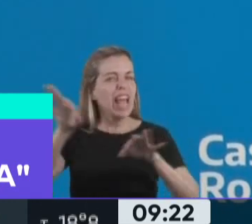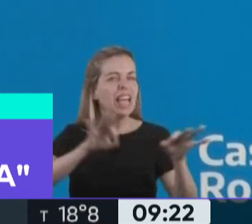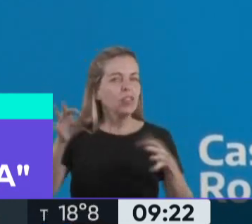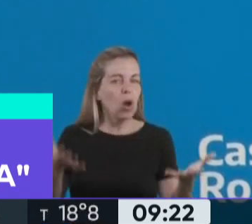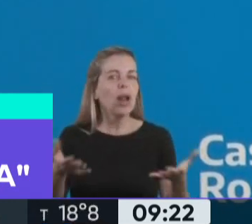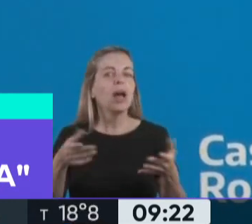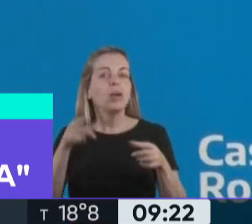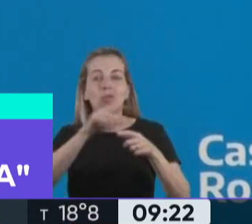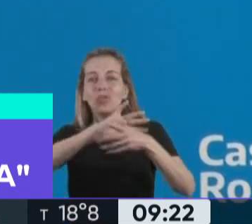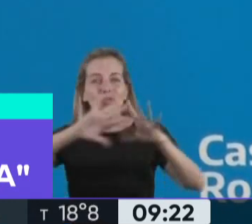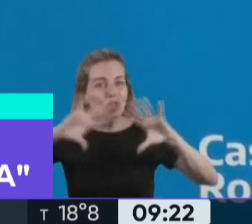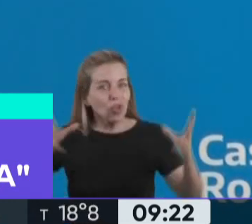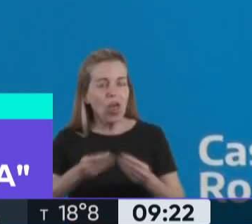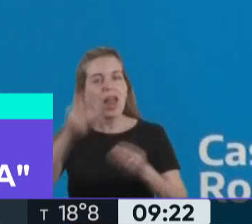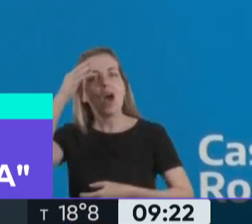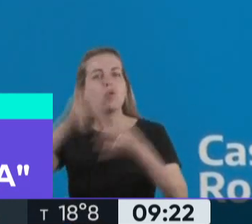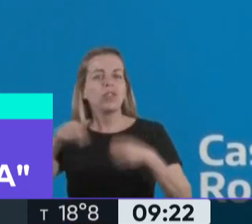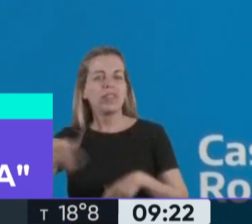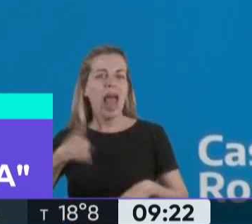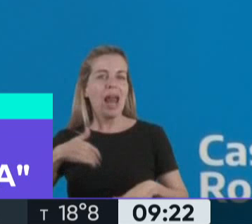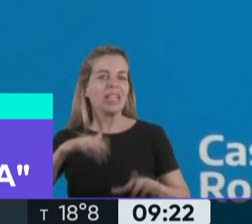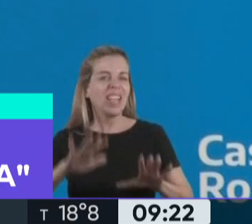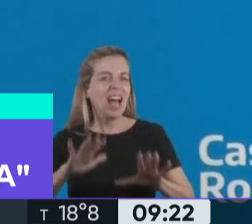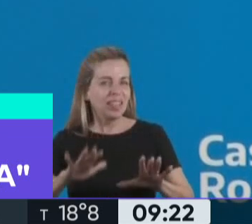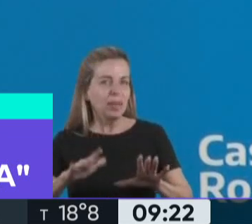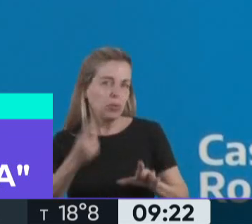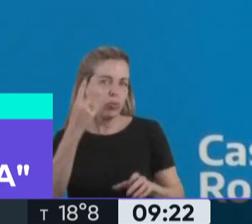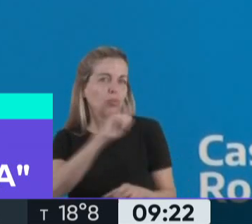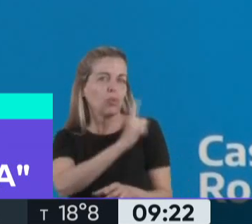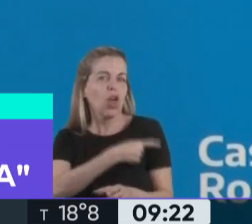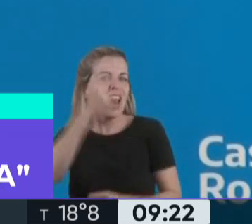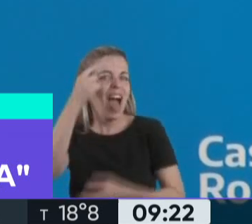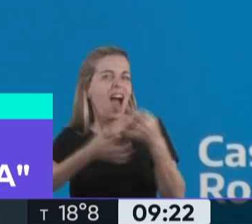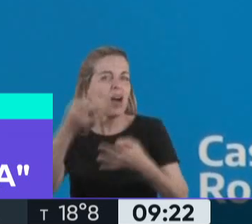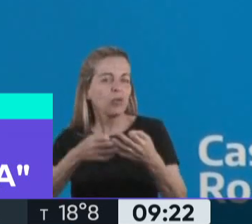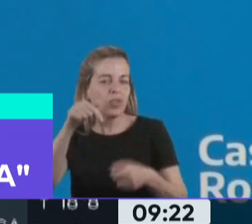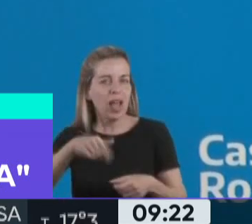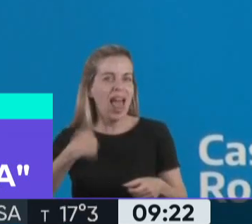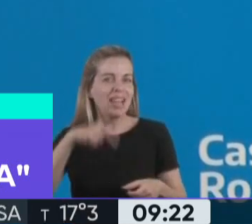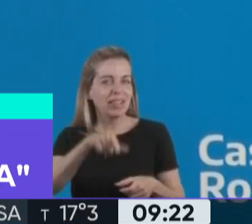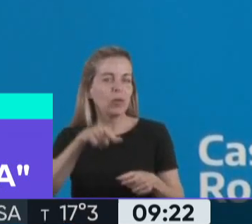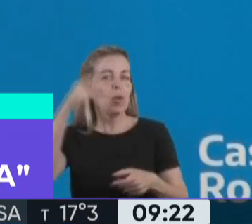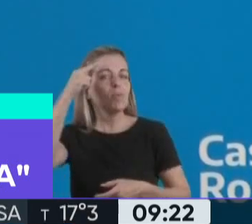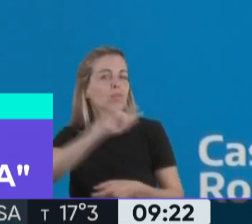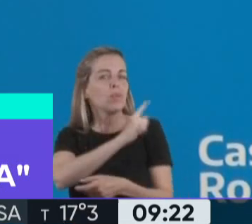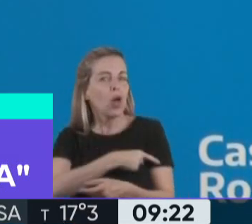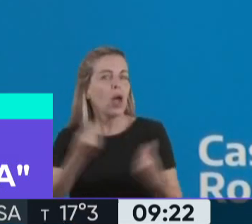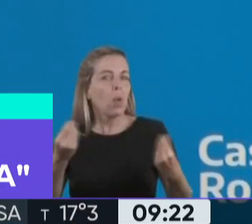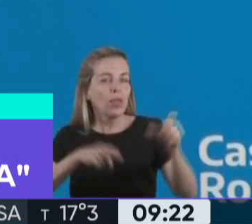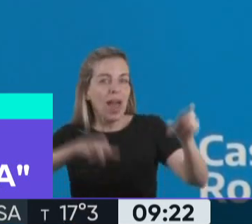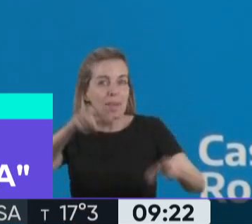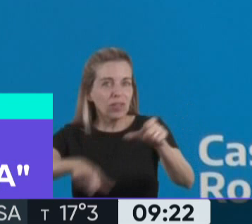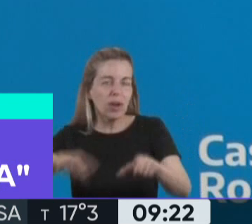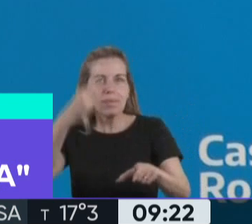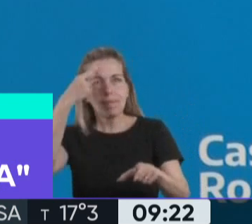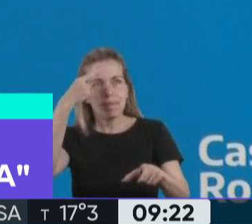cuáles no. Digo, todo el sistema de justicia en la Argentina, y por algo es uno de los poderes en la Argentina, es uno de los sectores en la Argentina que cuando le preguntan a la ciudadanía